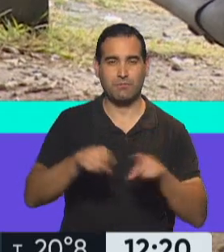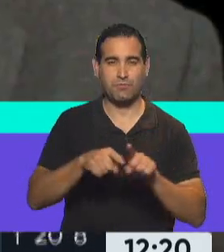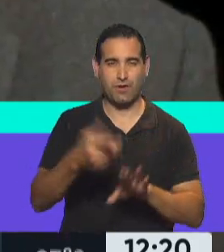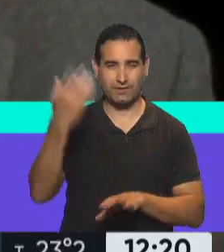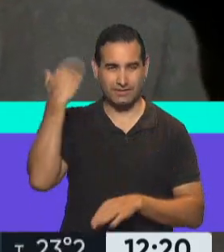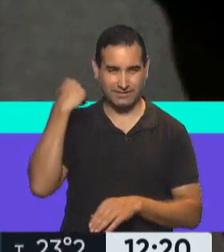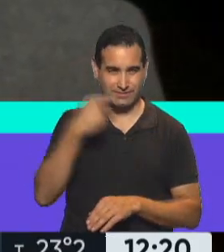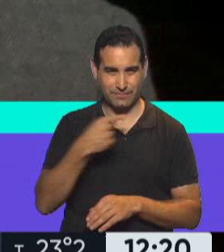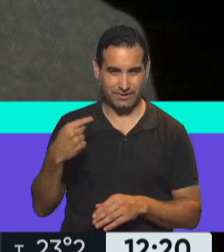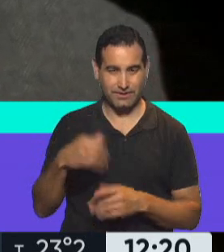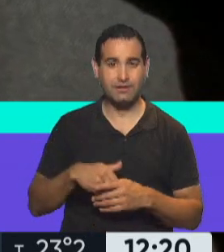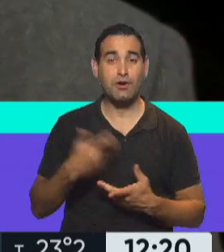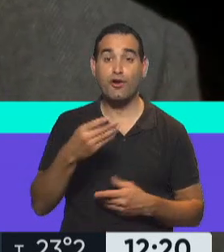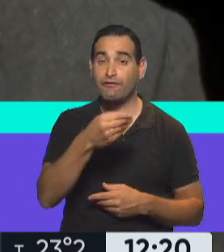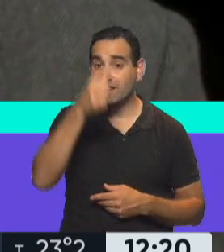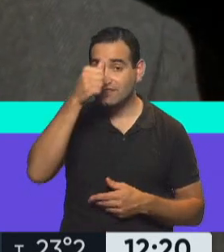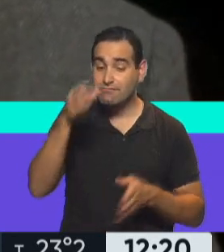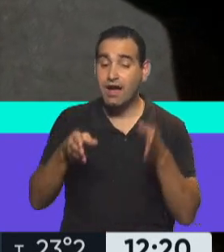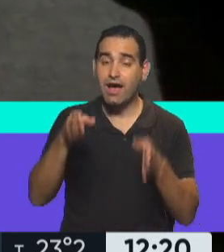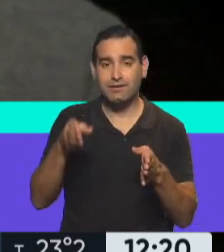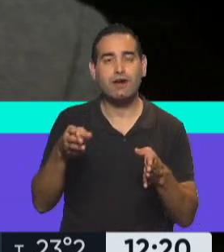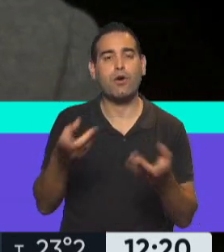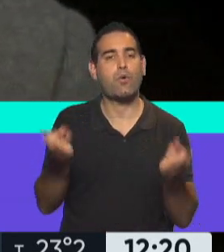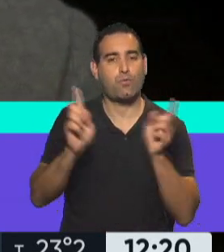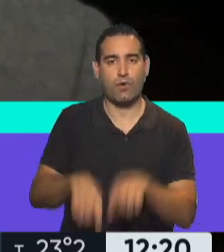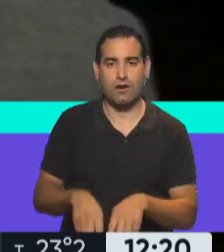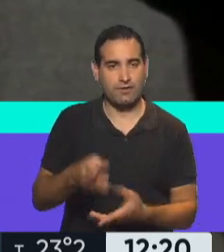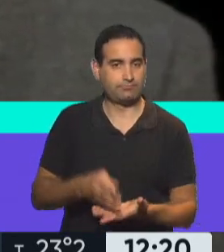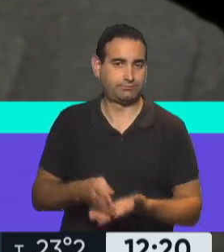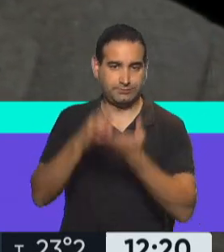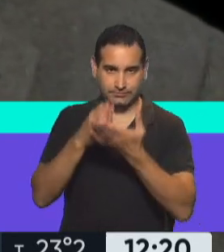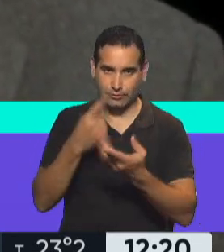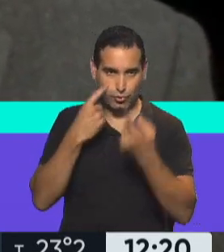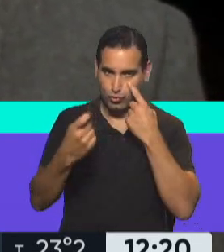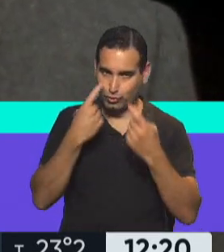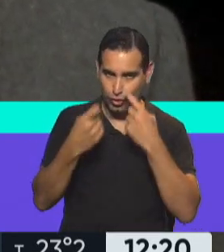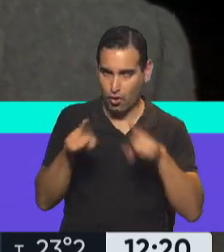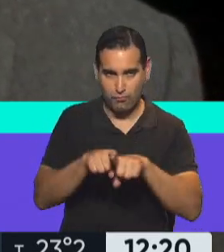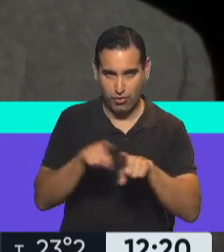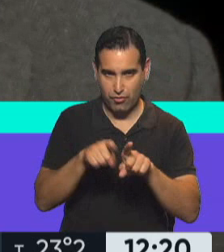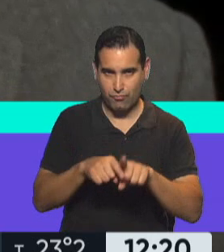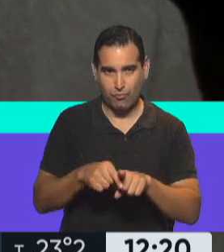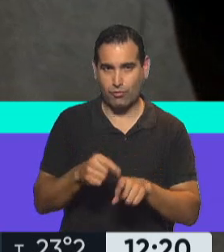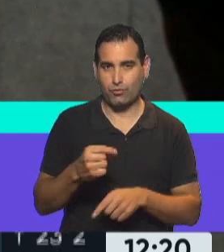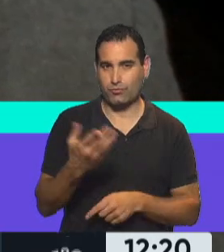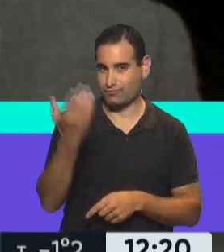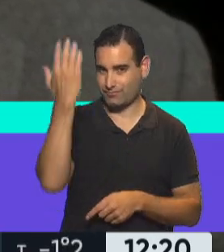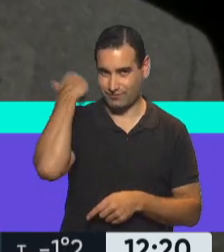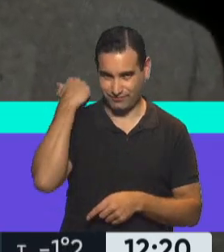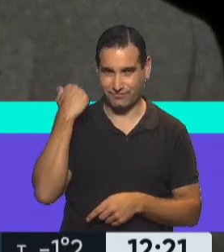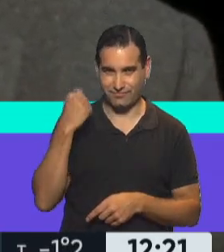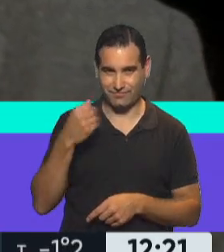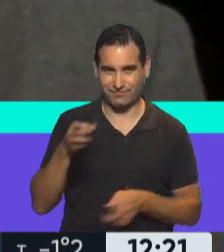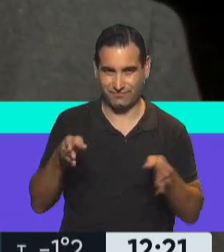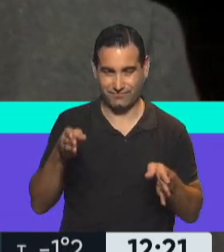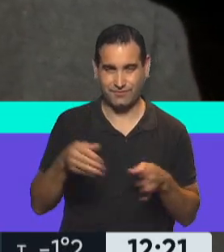que vivimos la semana pasada, pero el fin de semana volvemos a los controles estrictos que hubo durante los 4 días del fin de semana largo y el fin